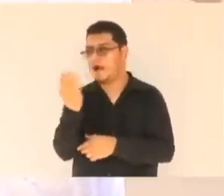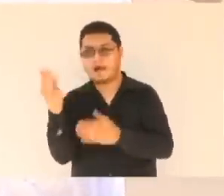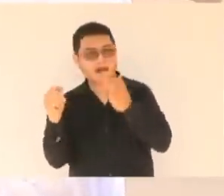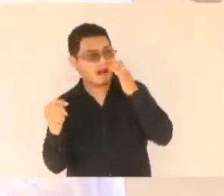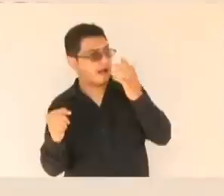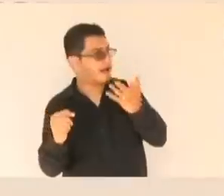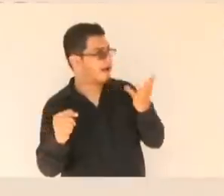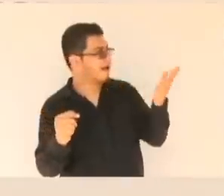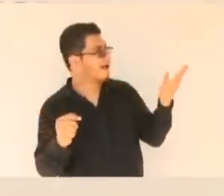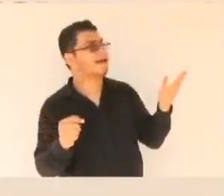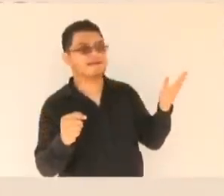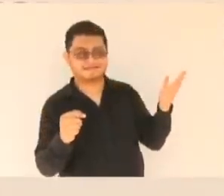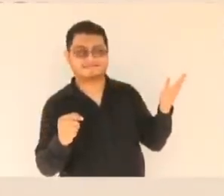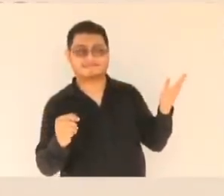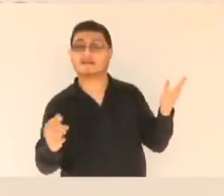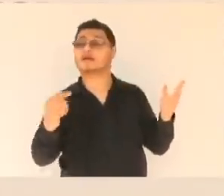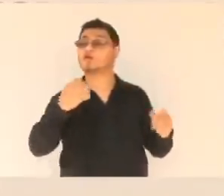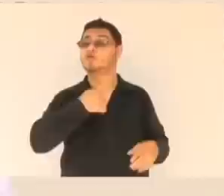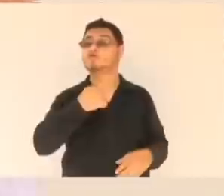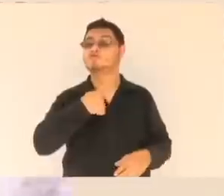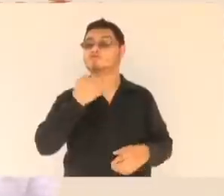también